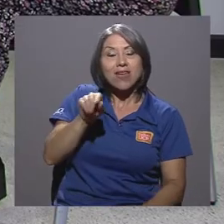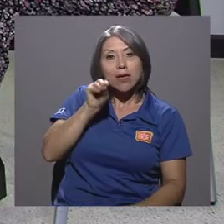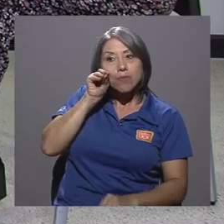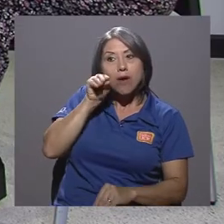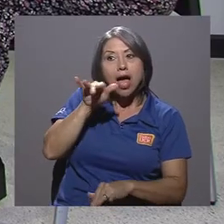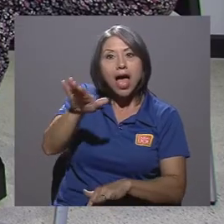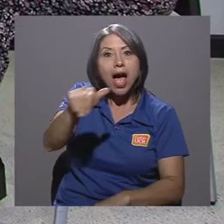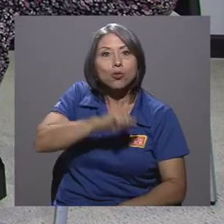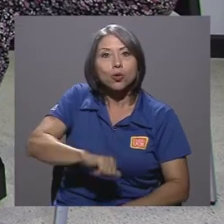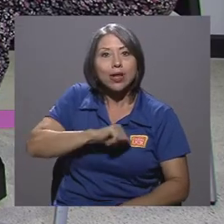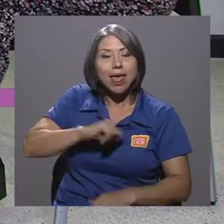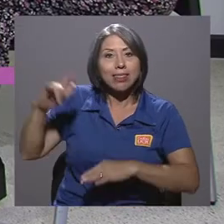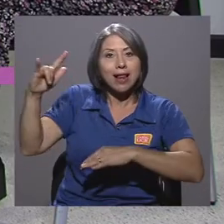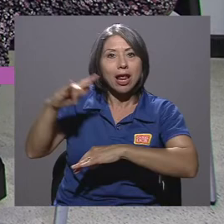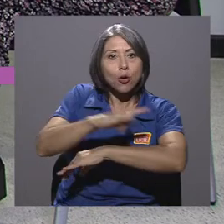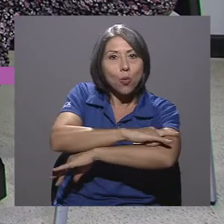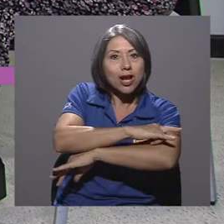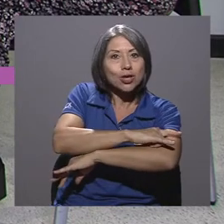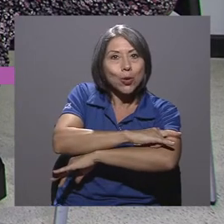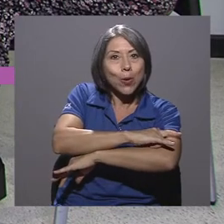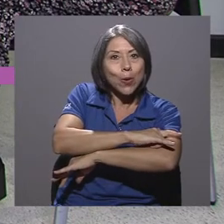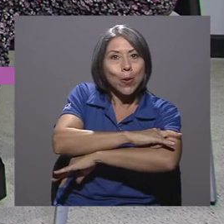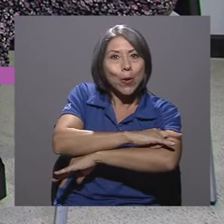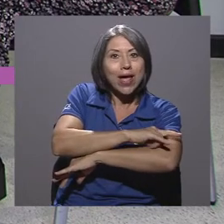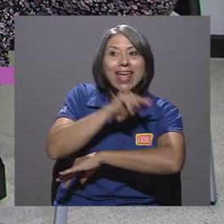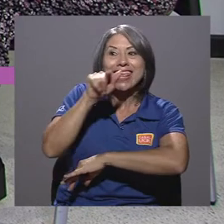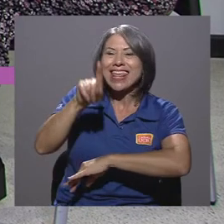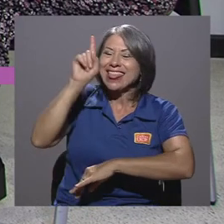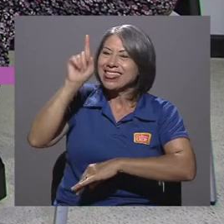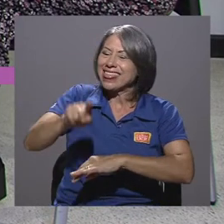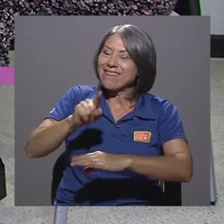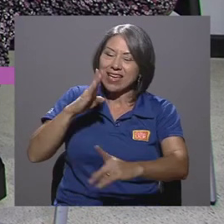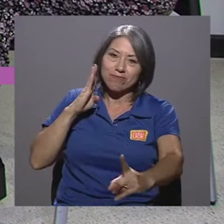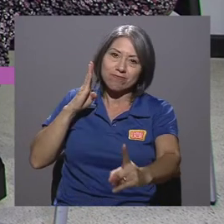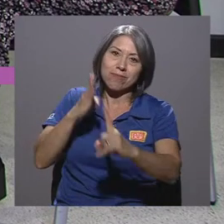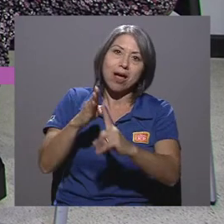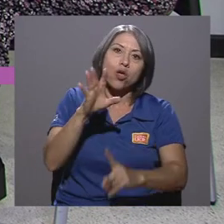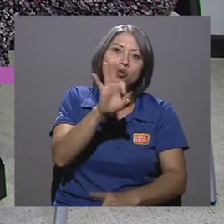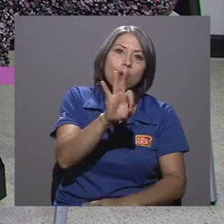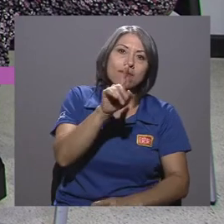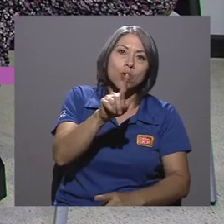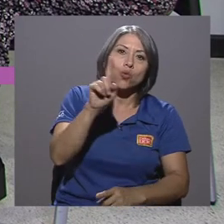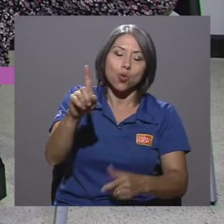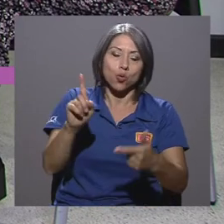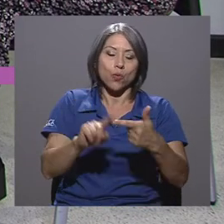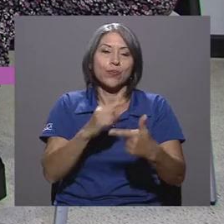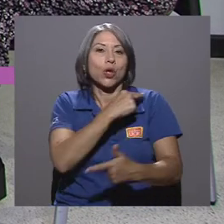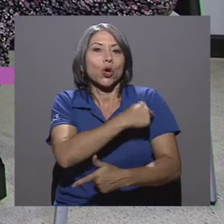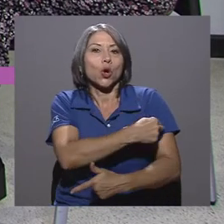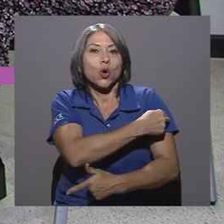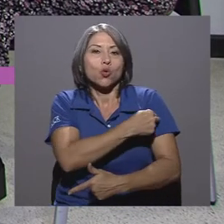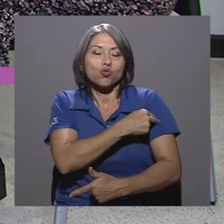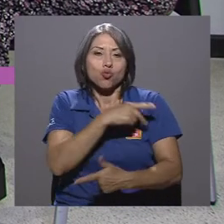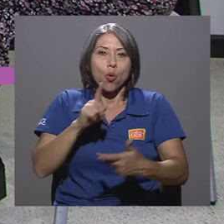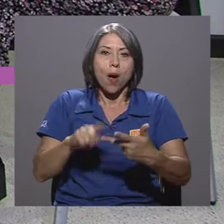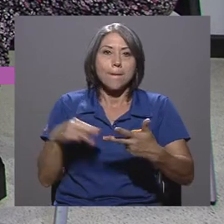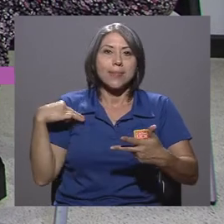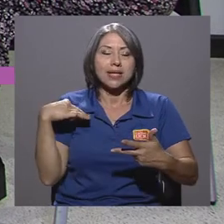del aeropuerto, quien contacta directamente a 911, a Cruz Roja y a Ministerio de